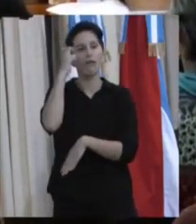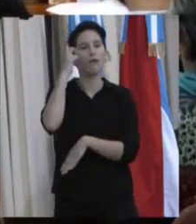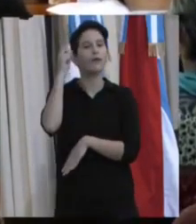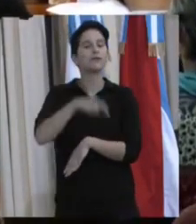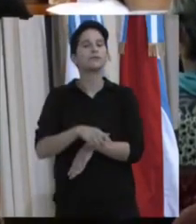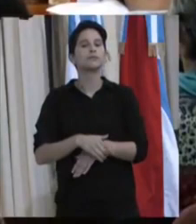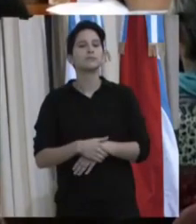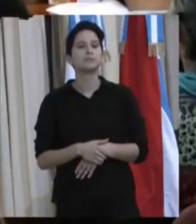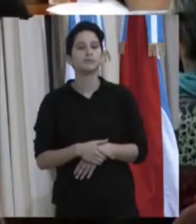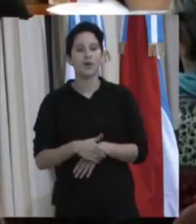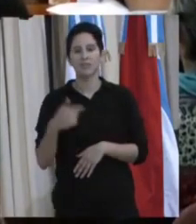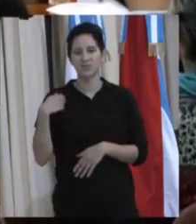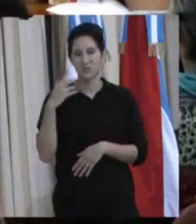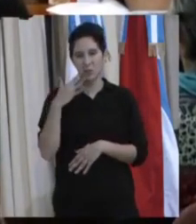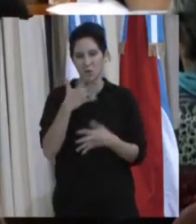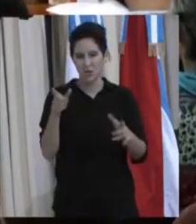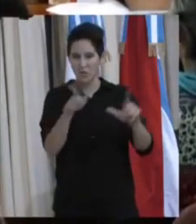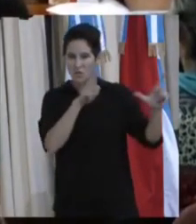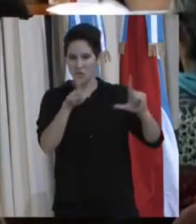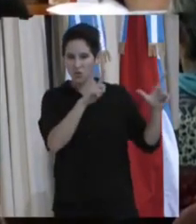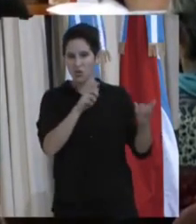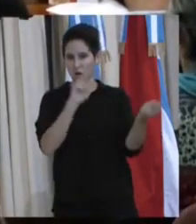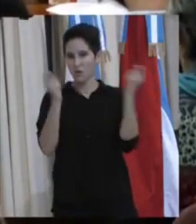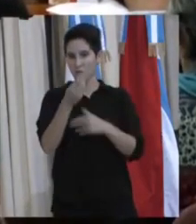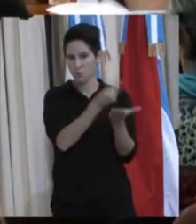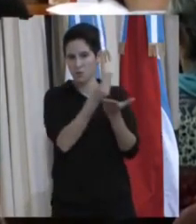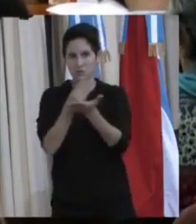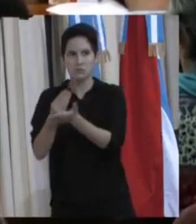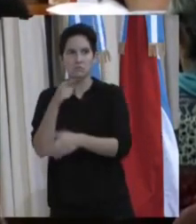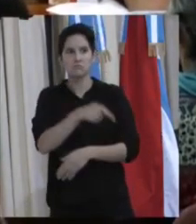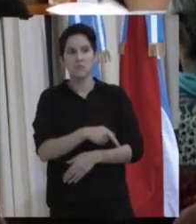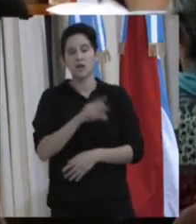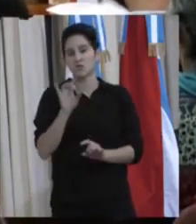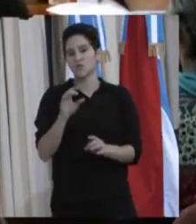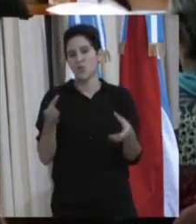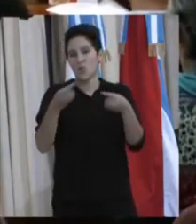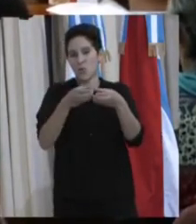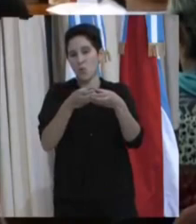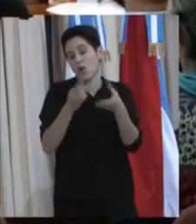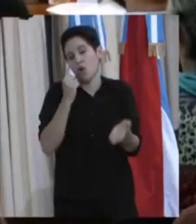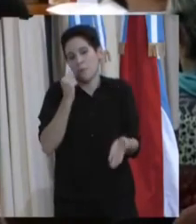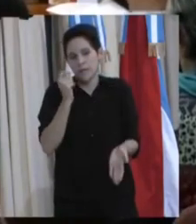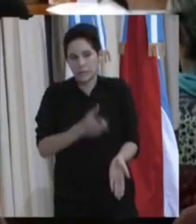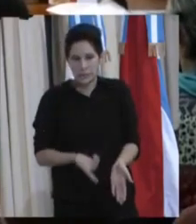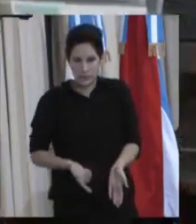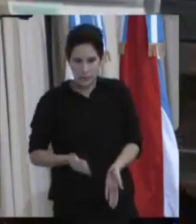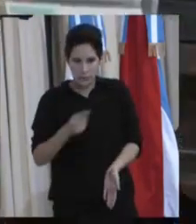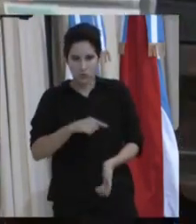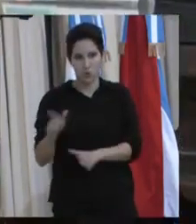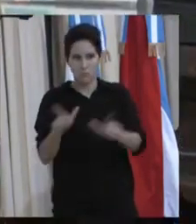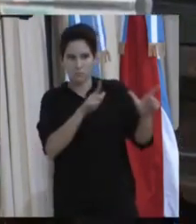Sin embargo, ya les mostré las fotos de los reformistas. Es una sociabilidad masculina, por eso se las